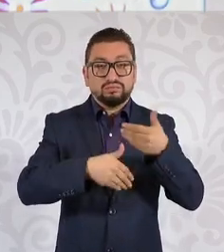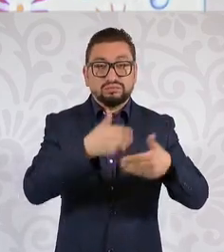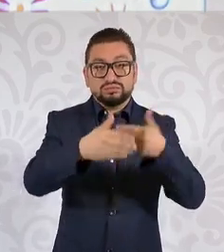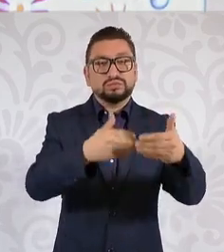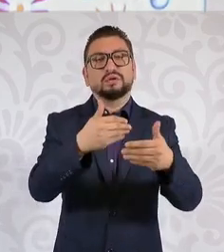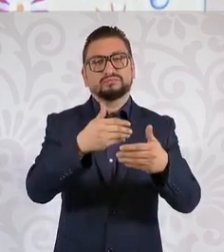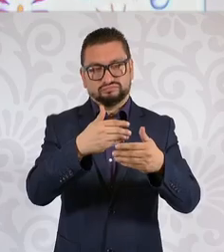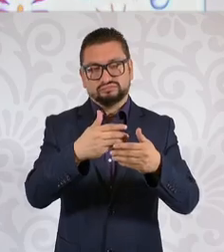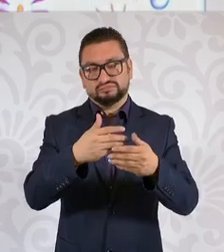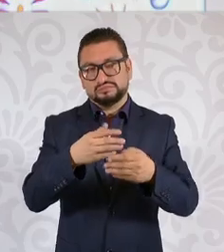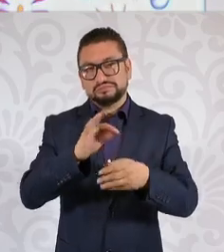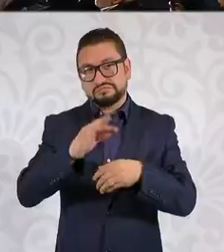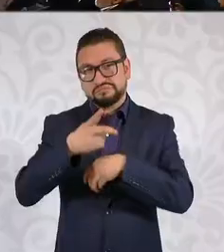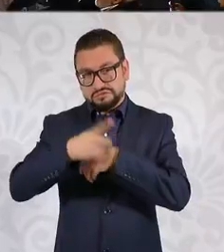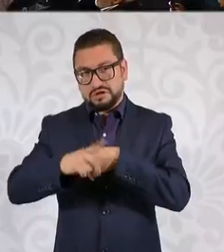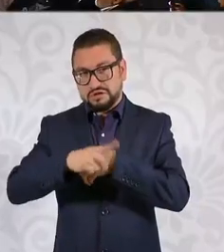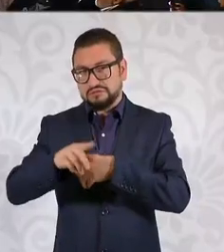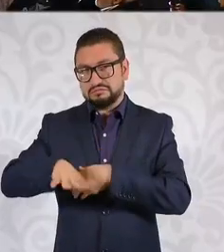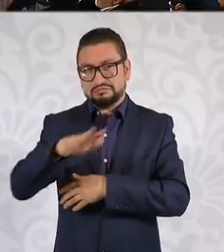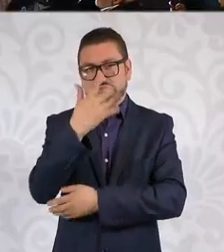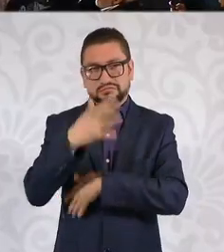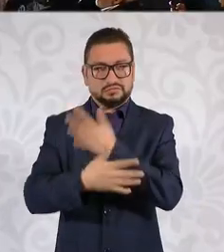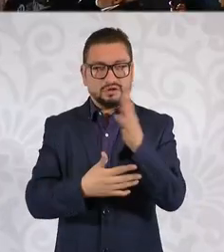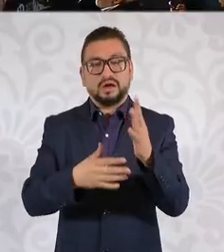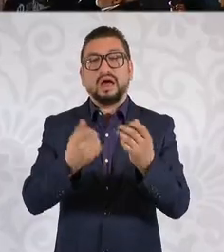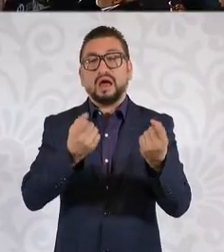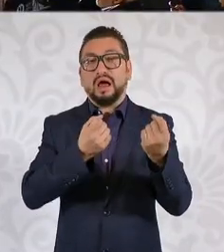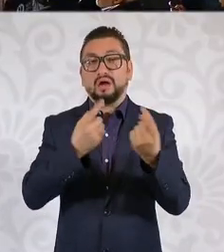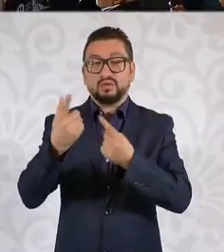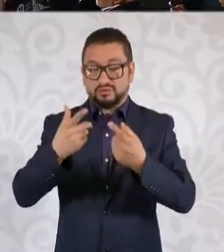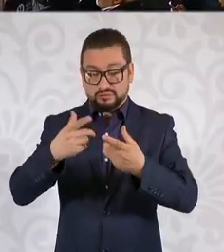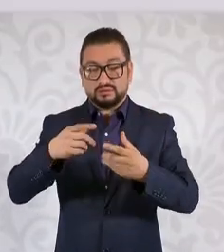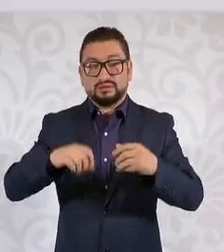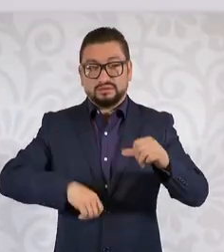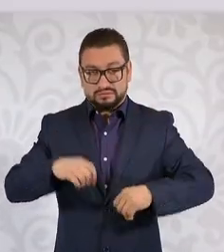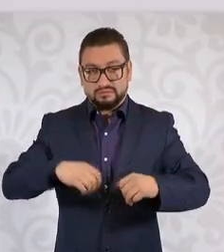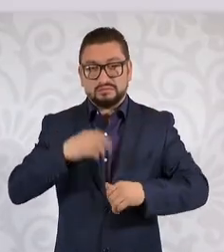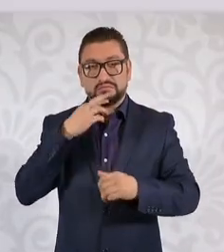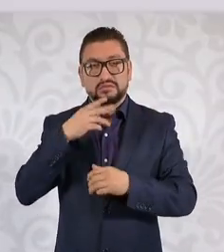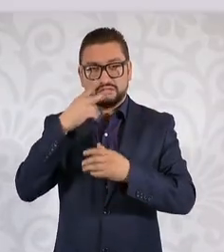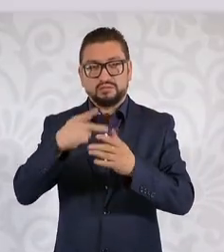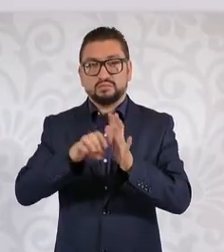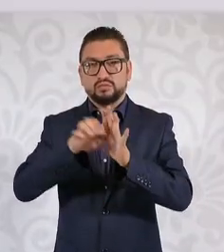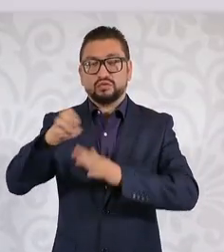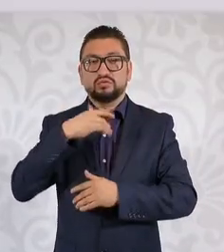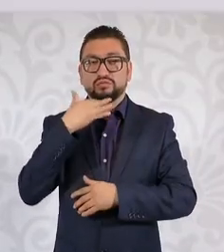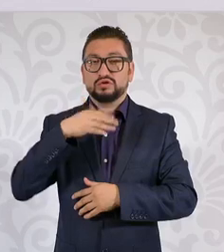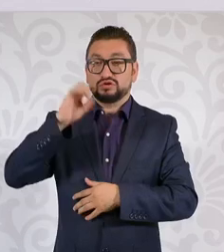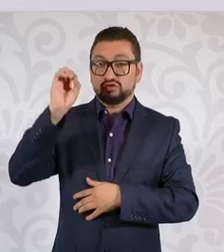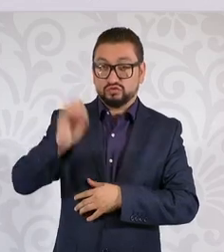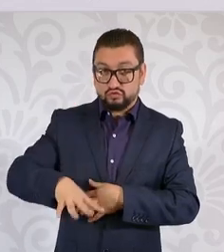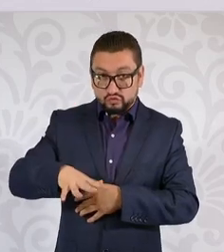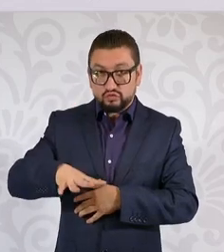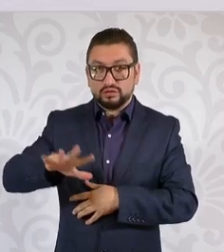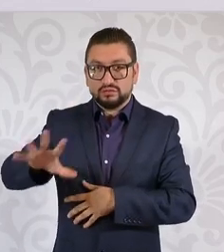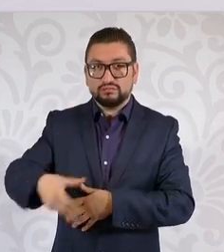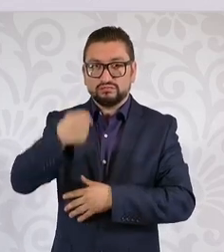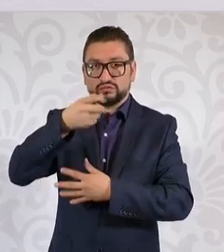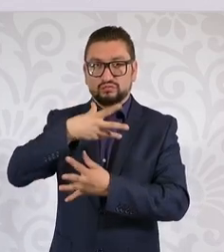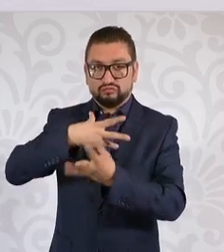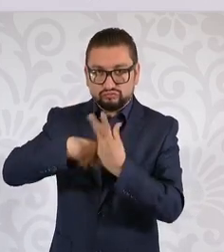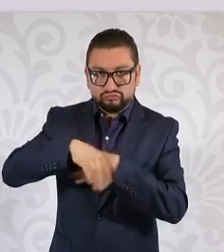hay actividades productivas que mejoran el medio ambiente, como el reciclamiento de basura, por ejemplo.